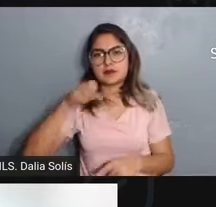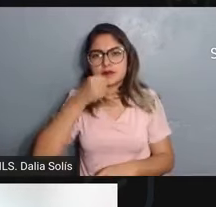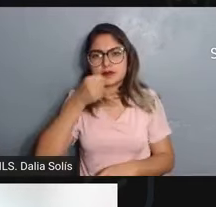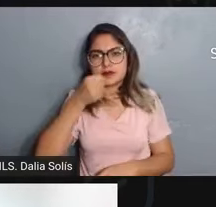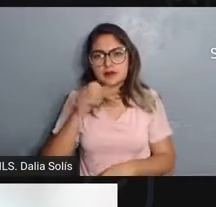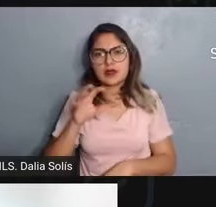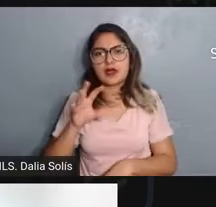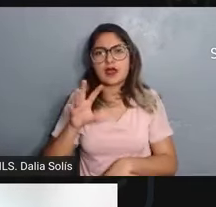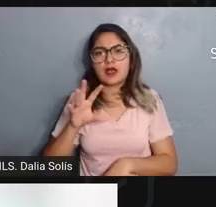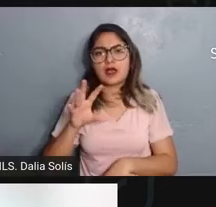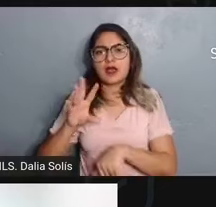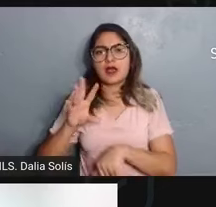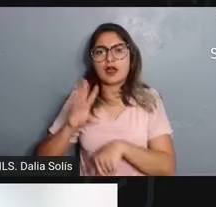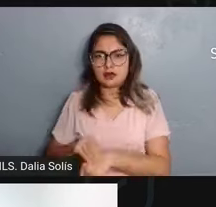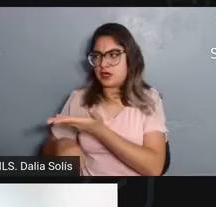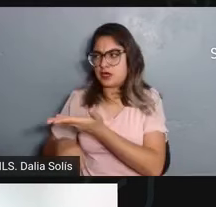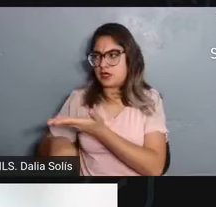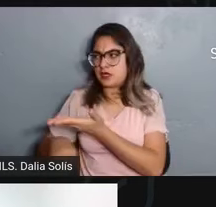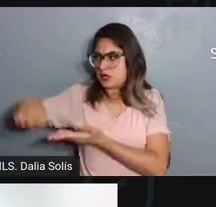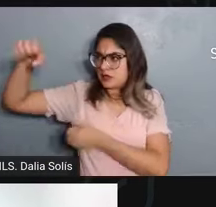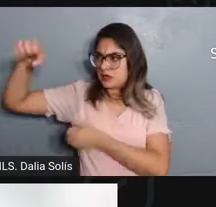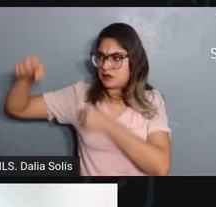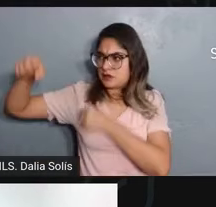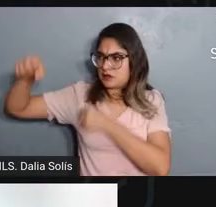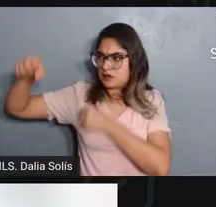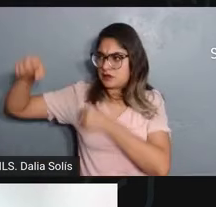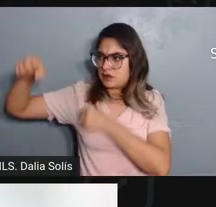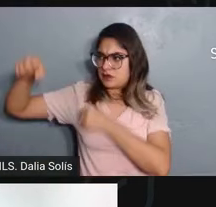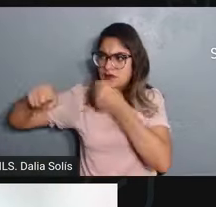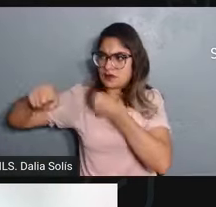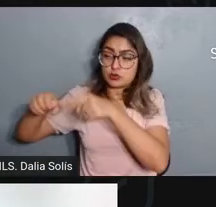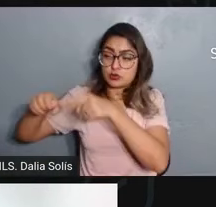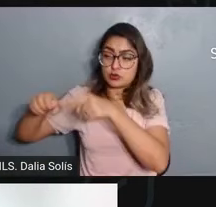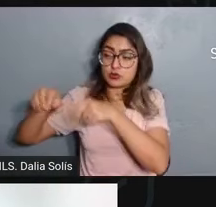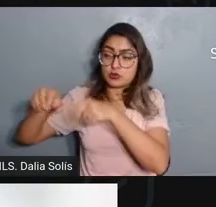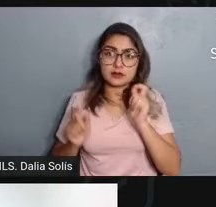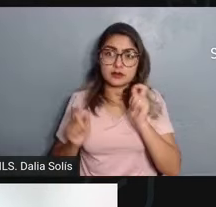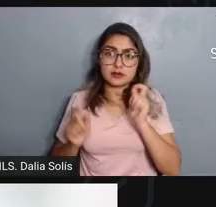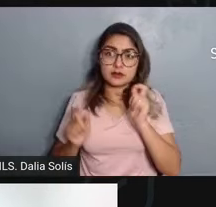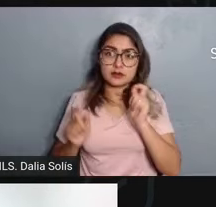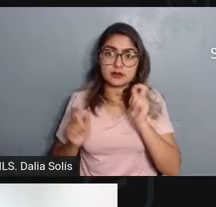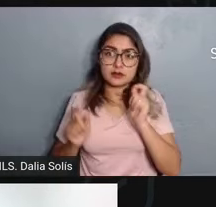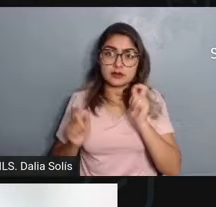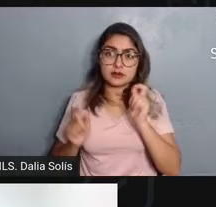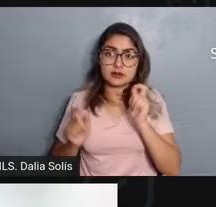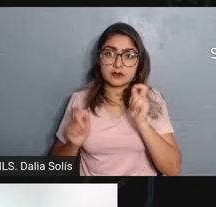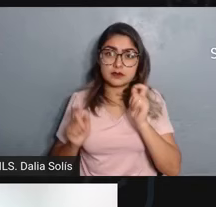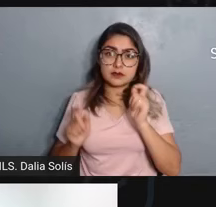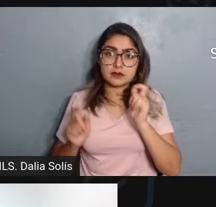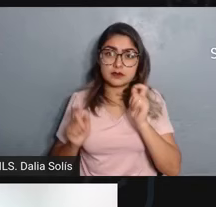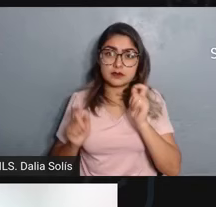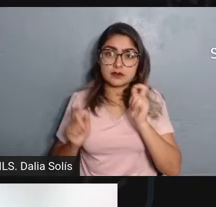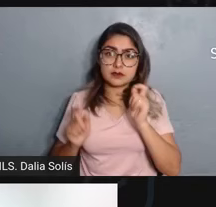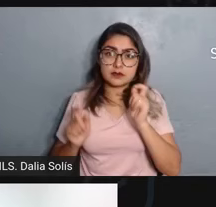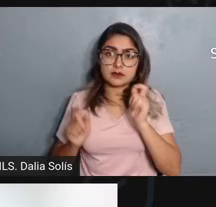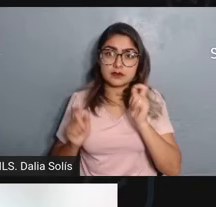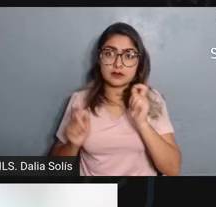no, las mujeres sí se veían, que eran castigadas en ese tipo de circunstancias. Era una